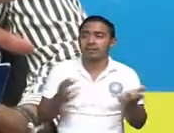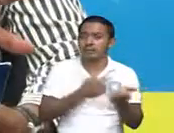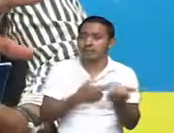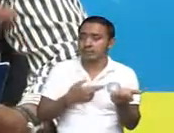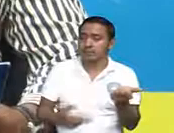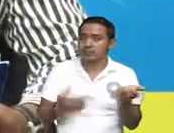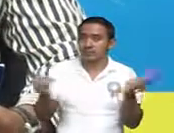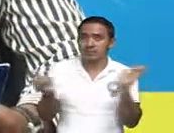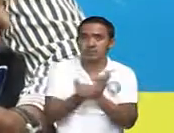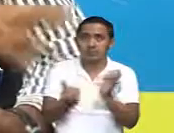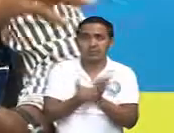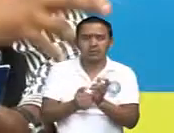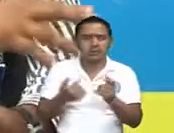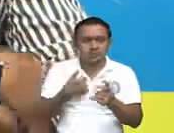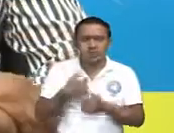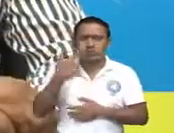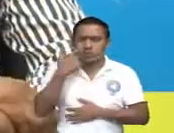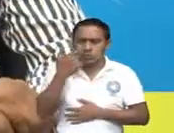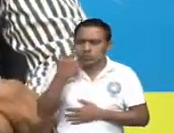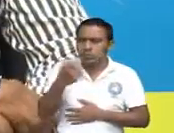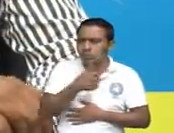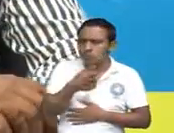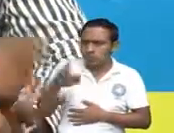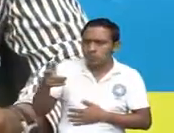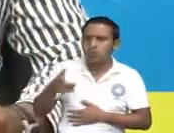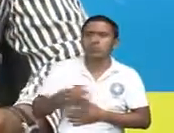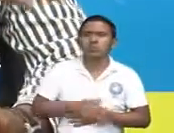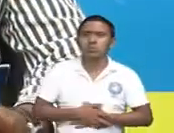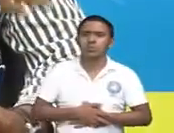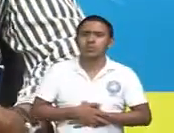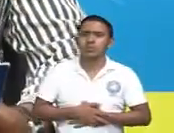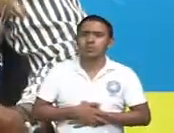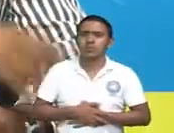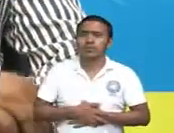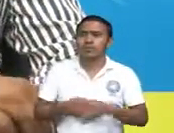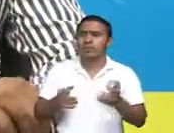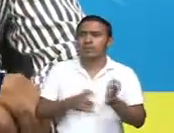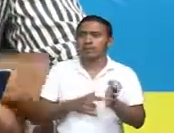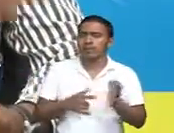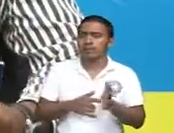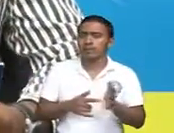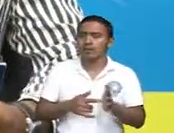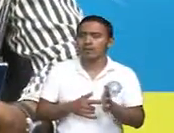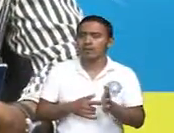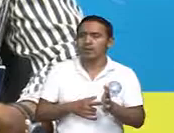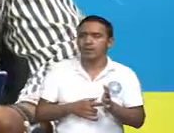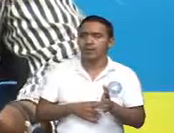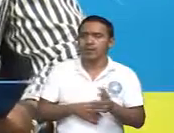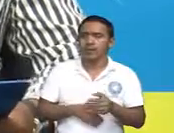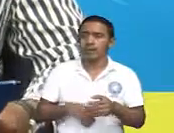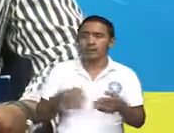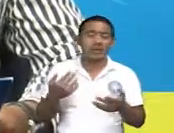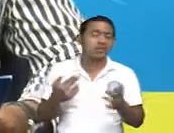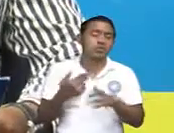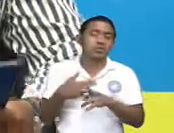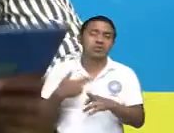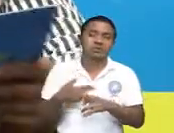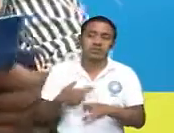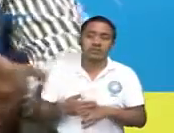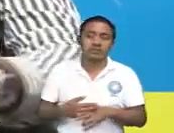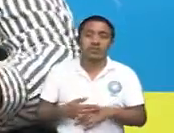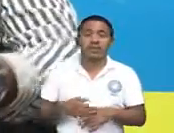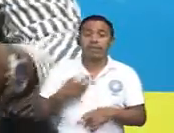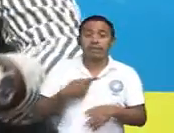si yo conozco muchos casos precisamente de personas que vamos a poner el dicho de que entre primo y pariente del amor emma ardientes y